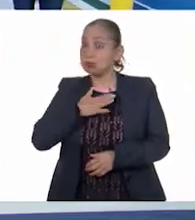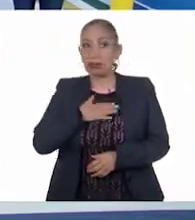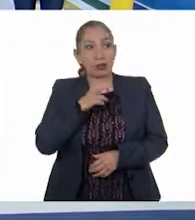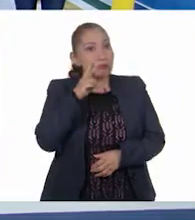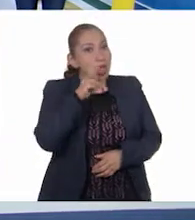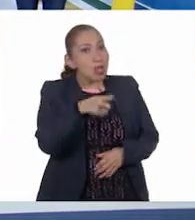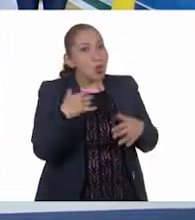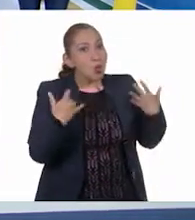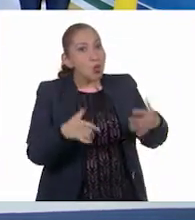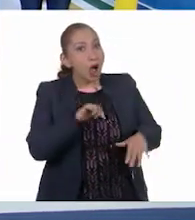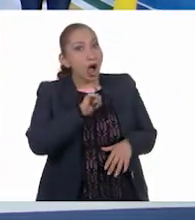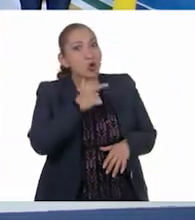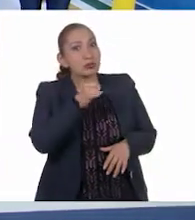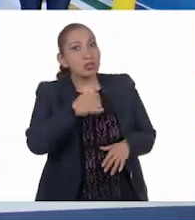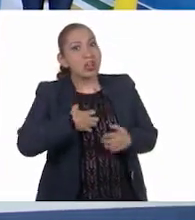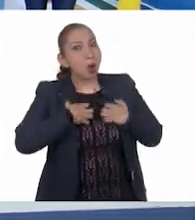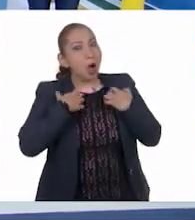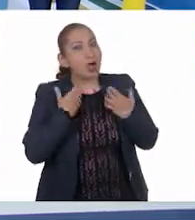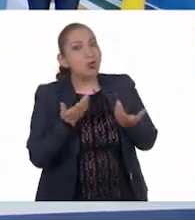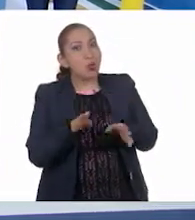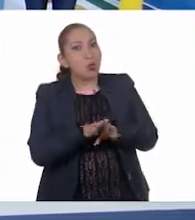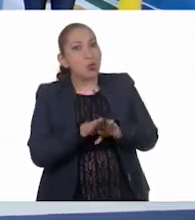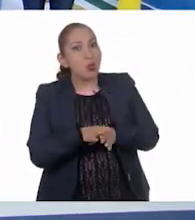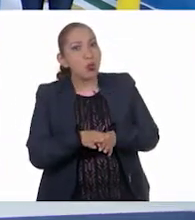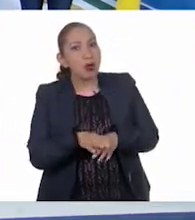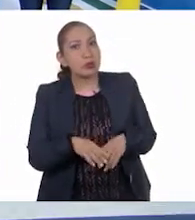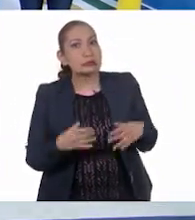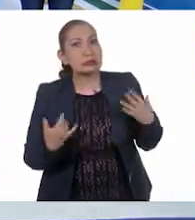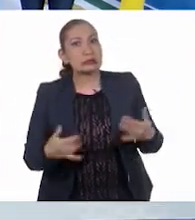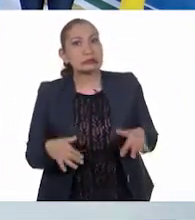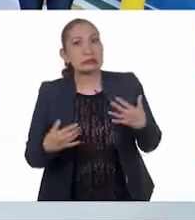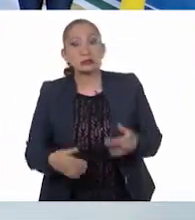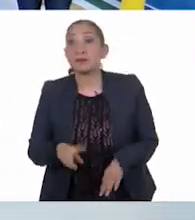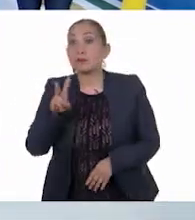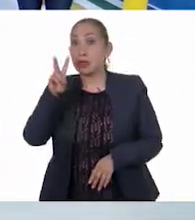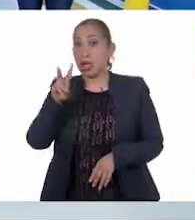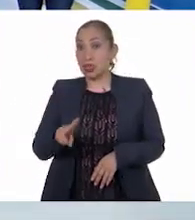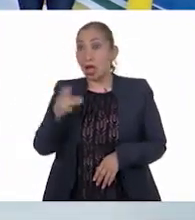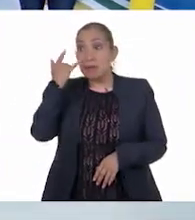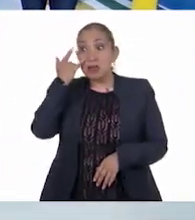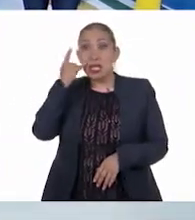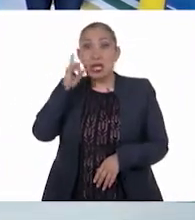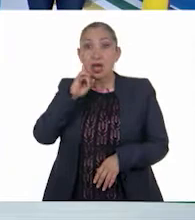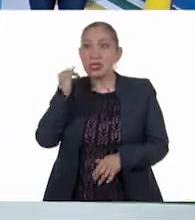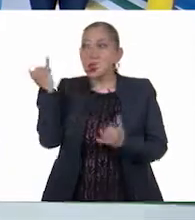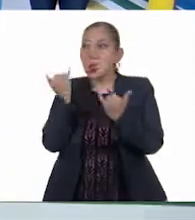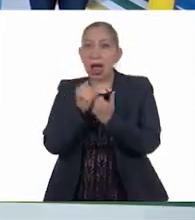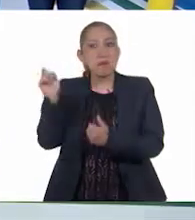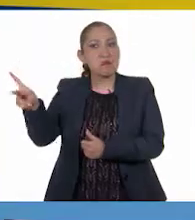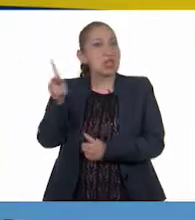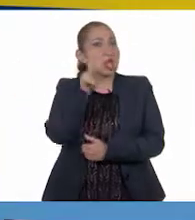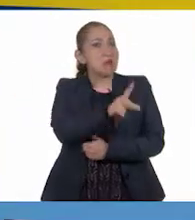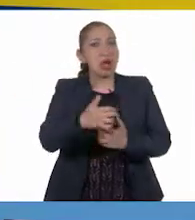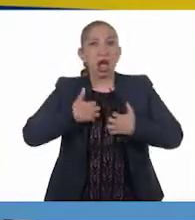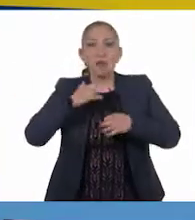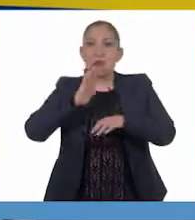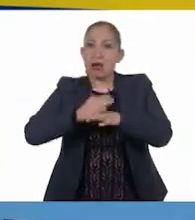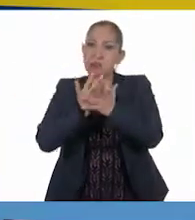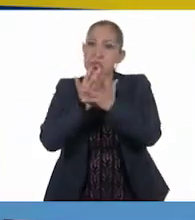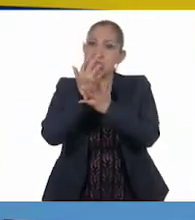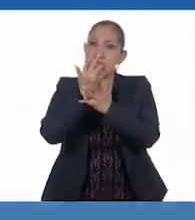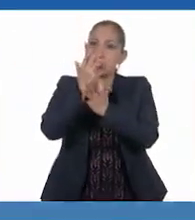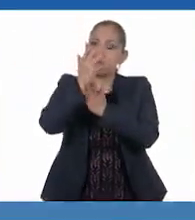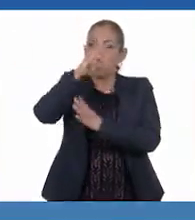¿Vieron qué hace Agustín con su enojo? ¡Oh, lo que hace la pirata! ¡Enojarse más y